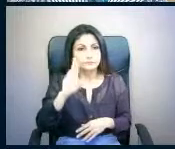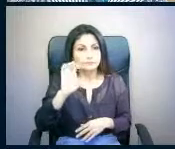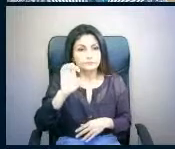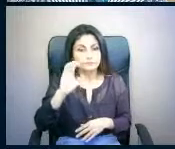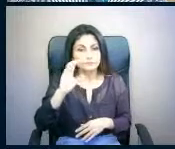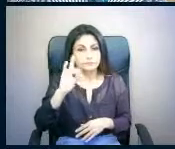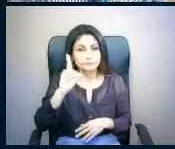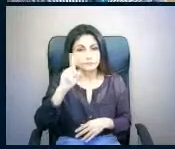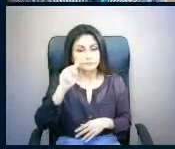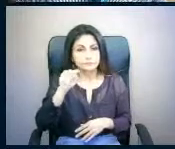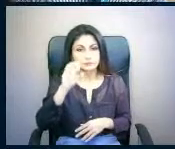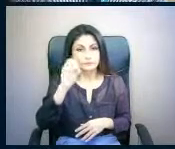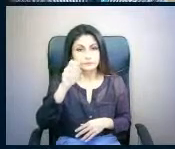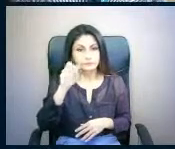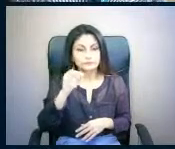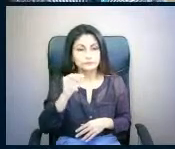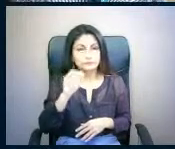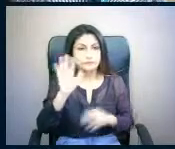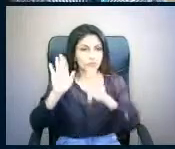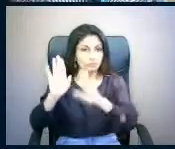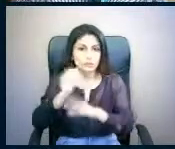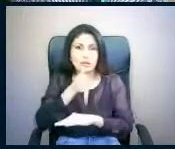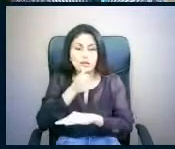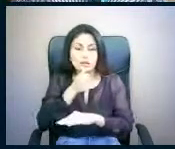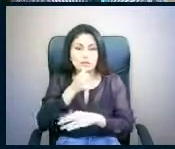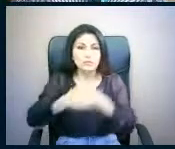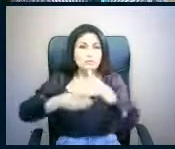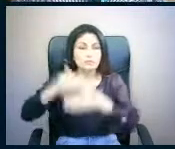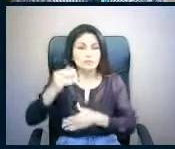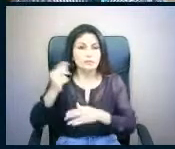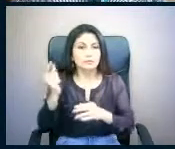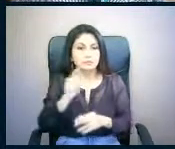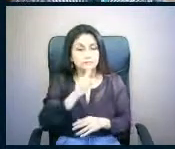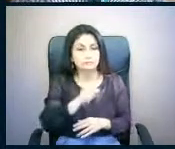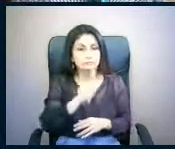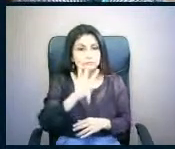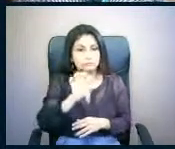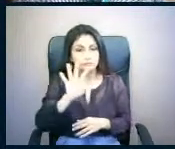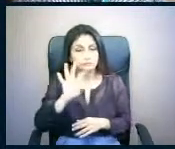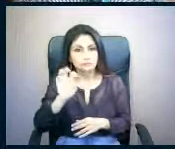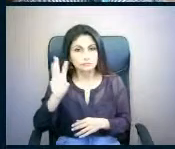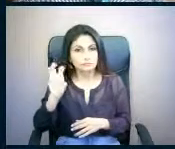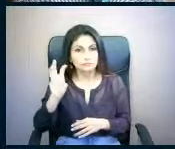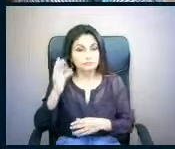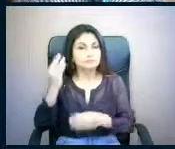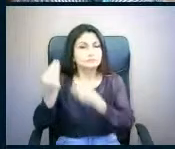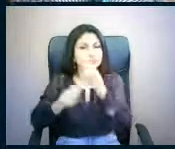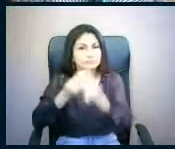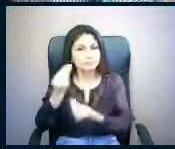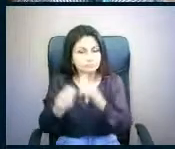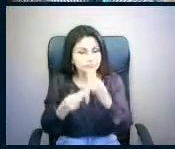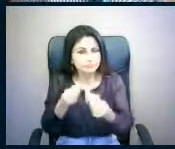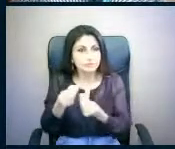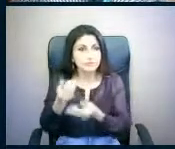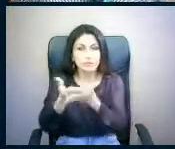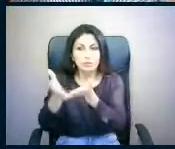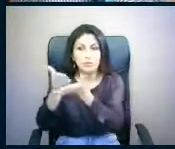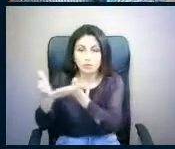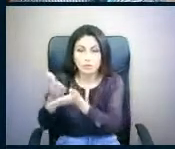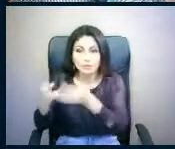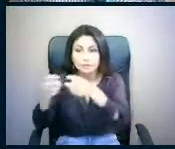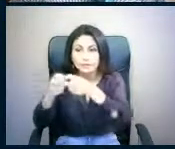sus operaciones en enero de 1998. La actividad de la compañía incluye la compra de energía en bloque y